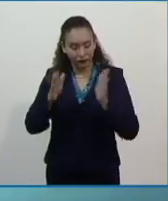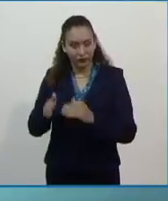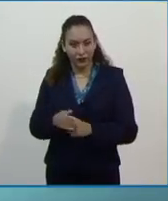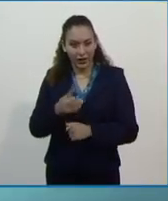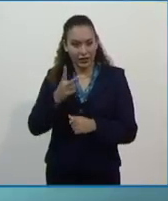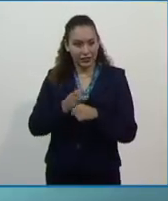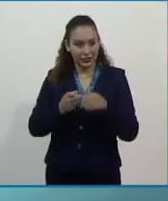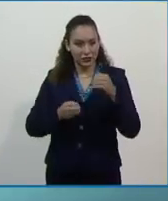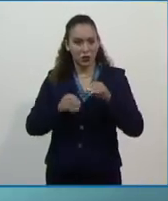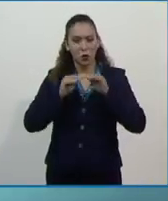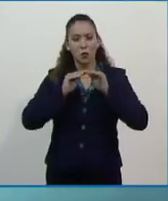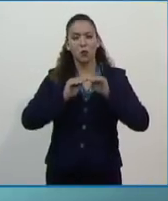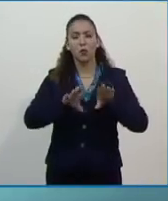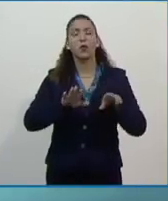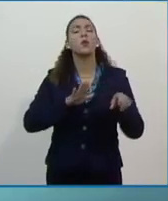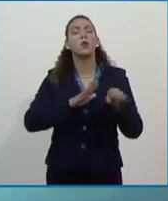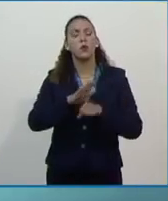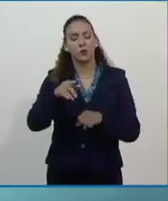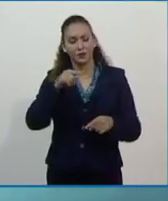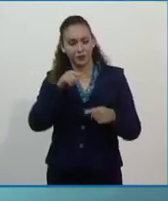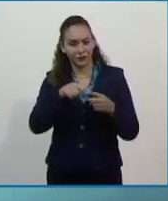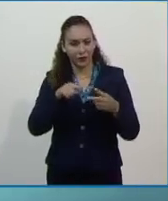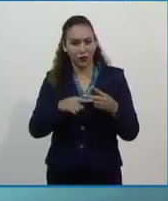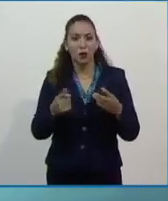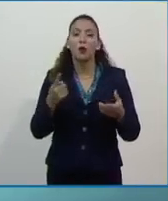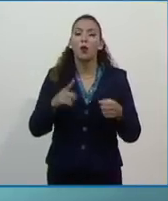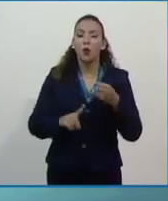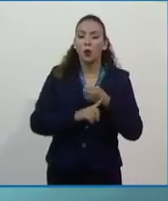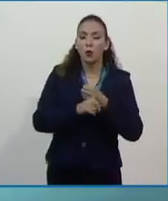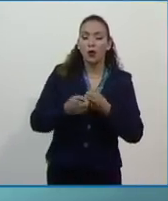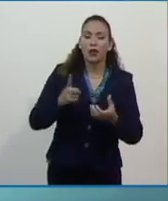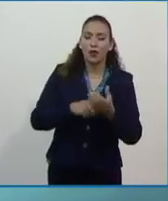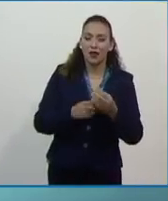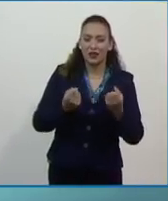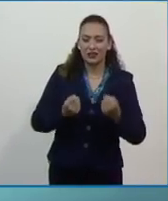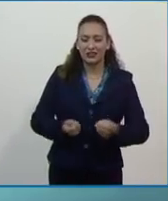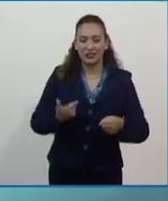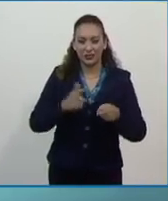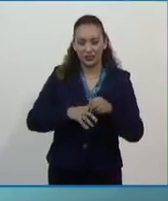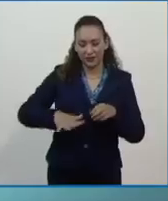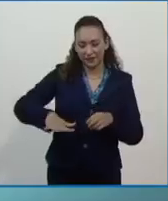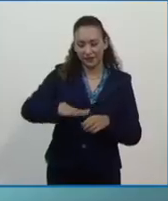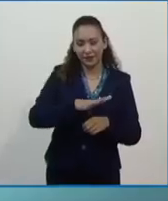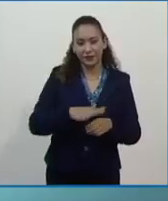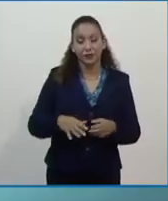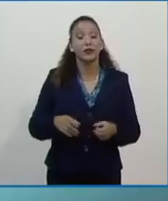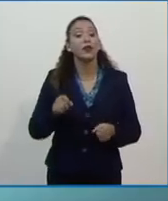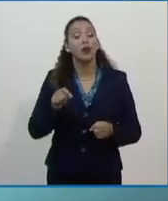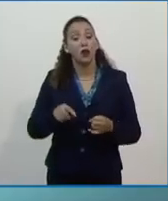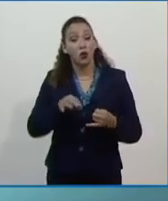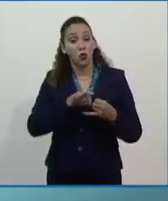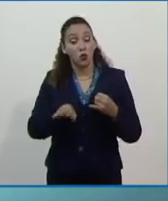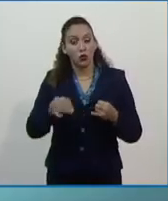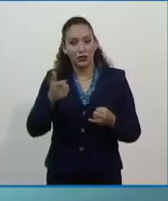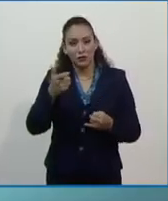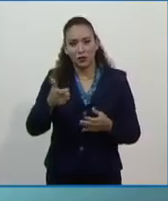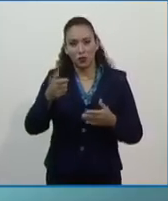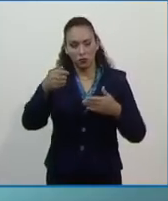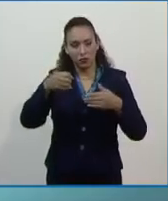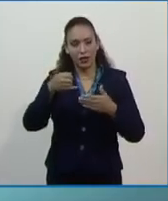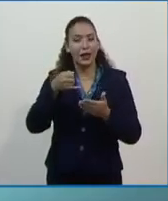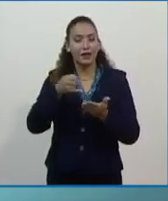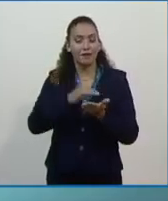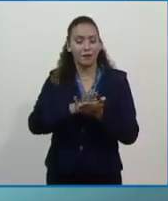una jurisprudencia de rubro, conflictos individuales de seguridad social. El último estado de cuenta del SAR es aquel que recibió